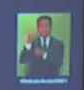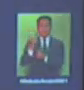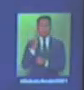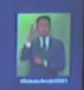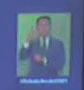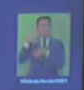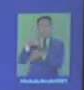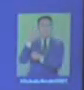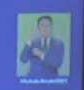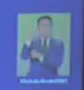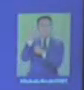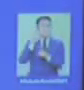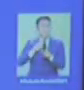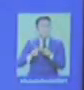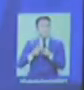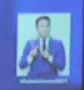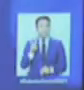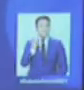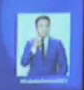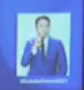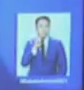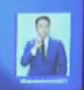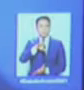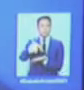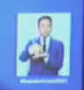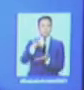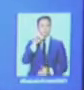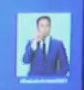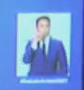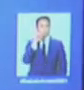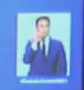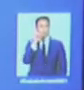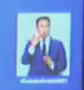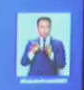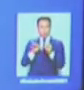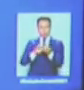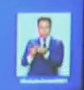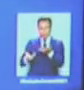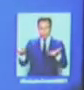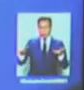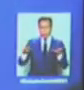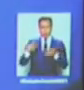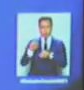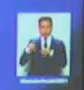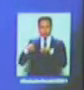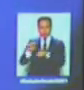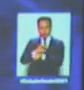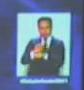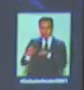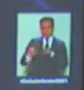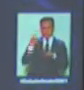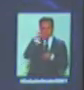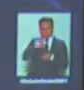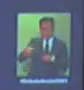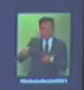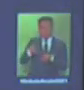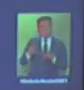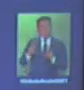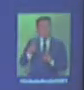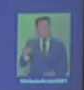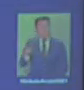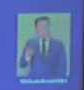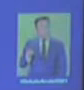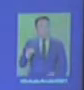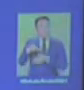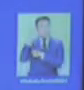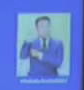TV Cable Loncomilla y Multicom Maule le invitan a adquirir un producto que se ha traducido en una verdadera